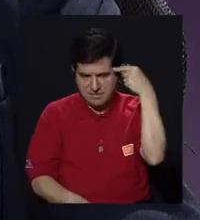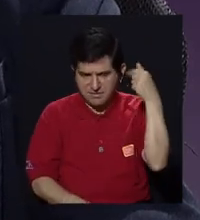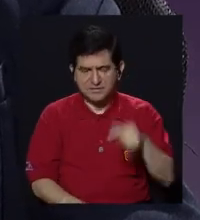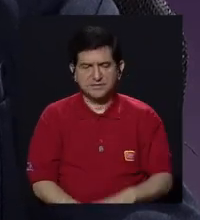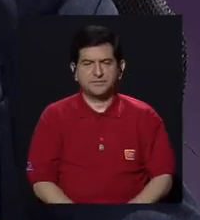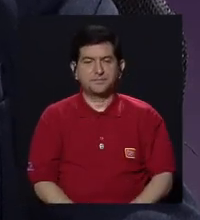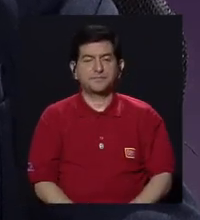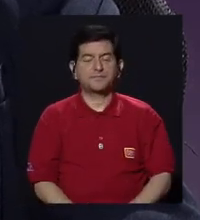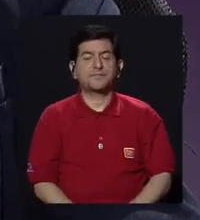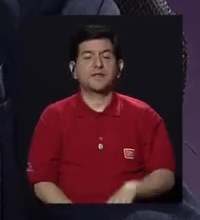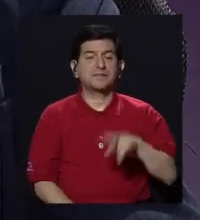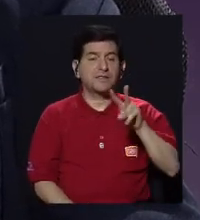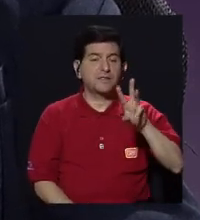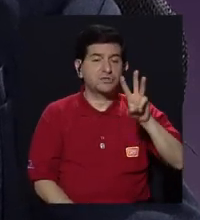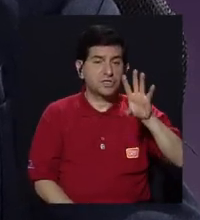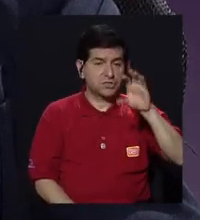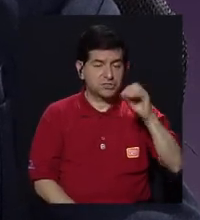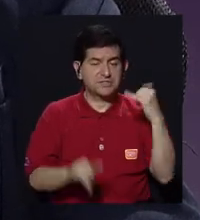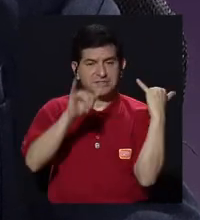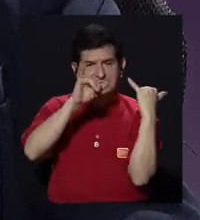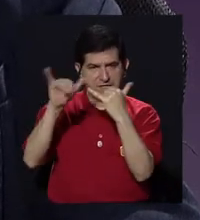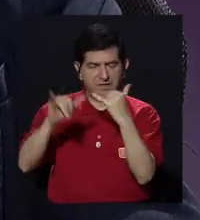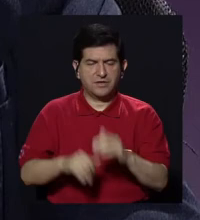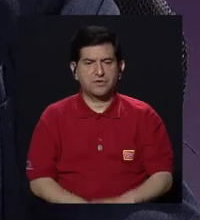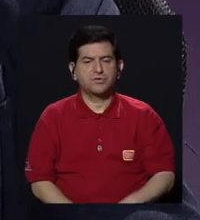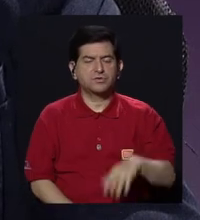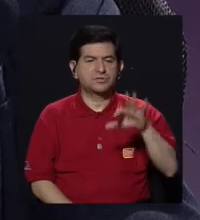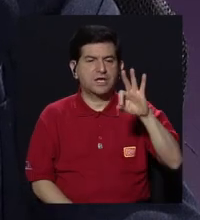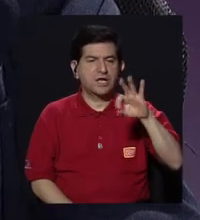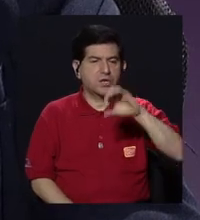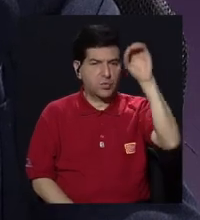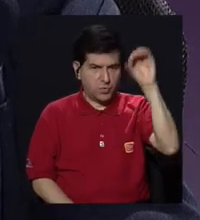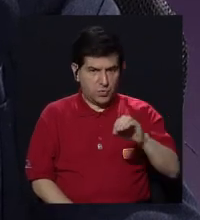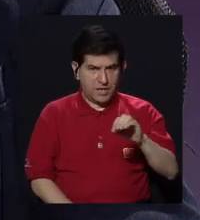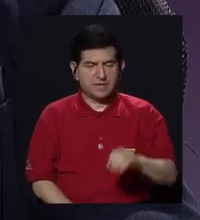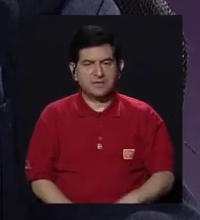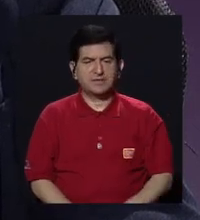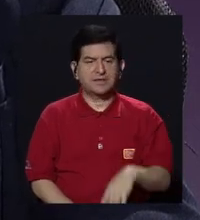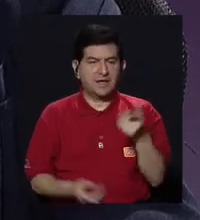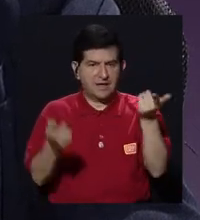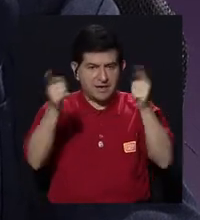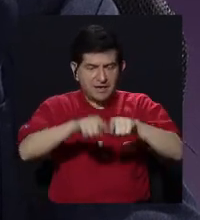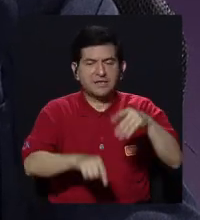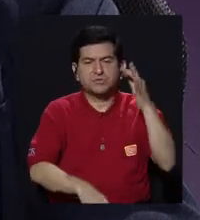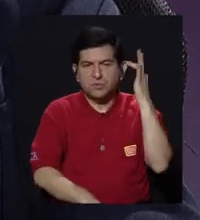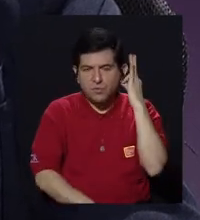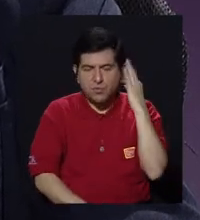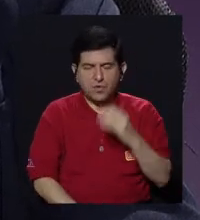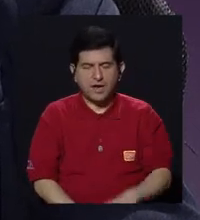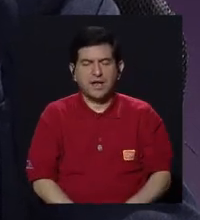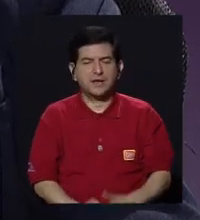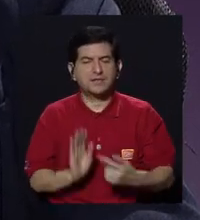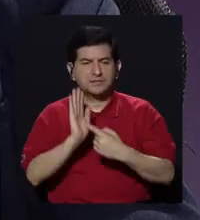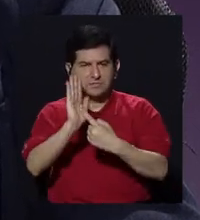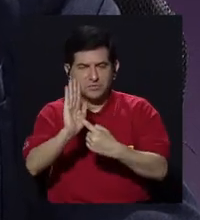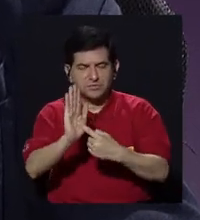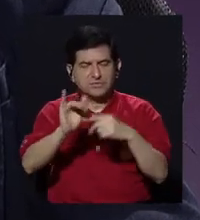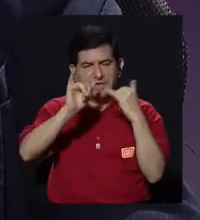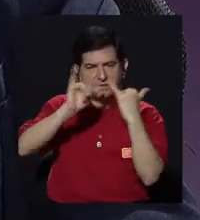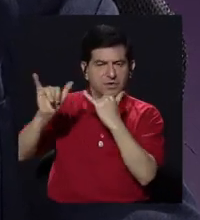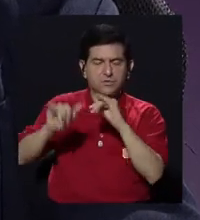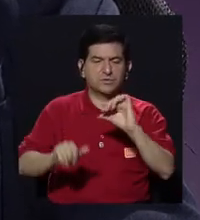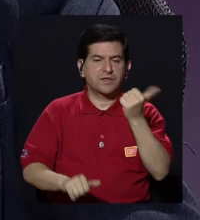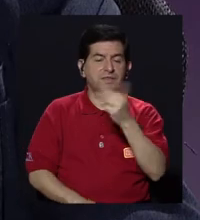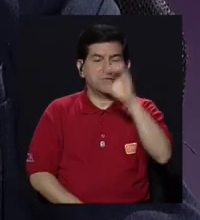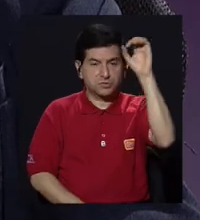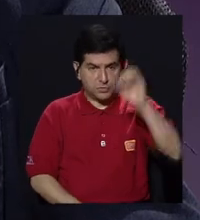Estado. De estas 260 denuncias, un 90% correspondían a mujeres que presentaron la denuncia. El